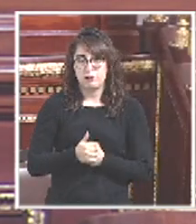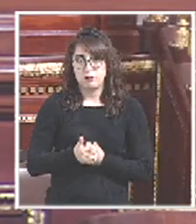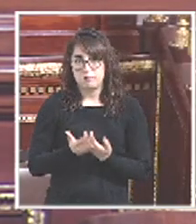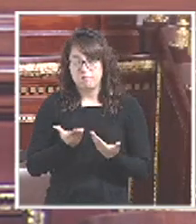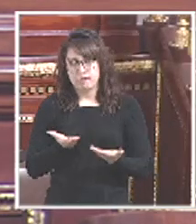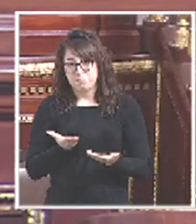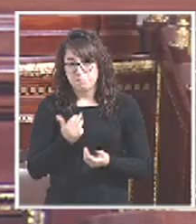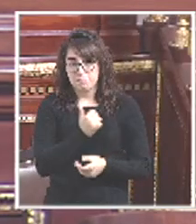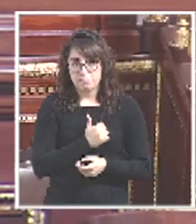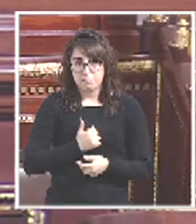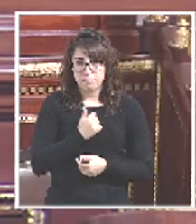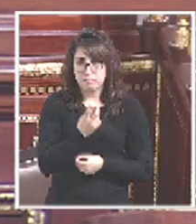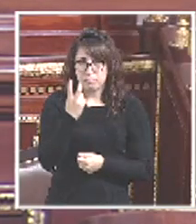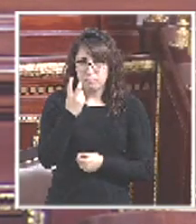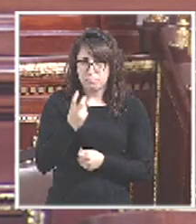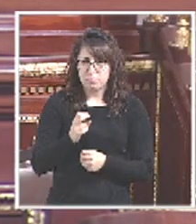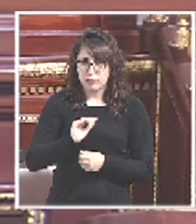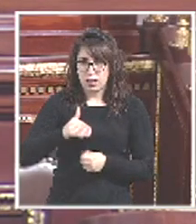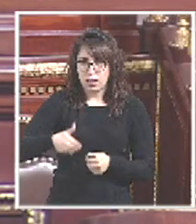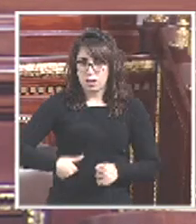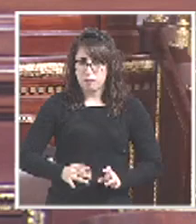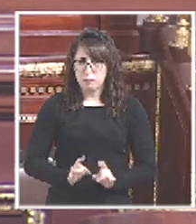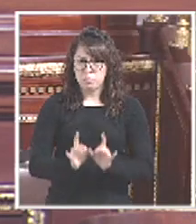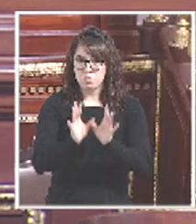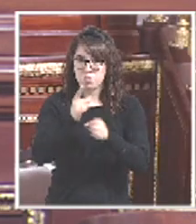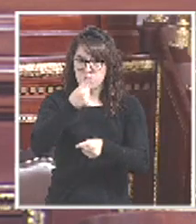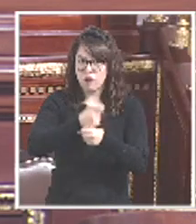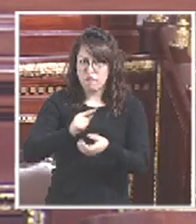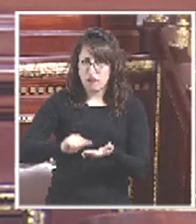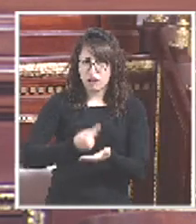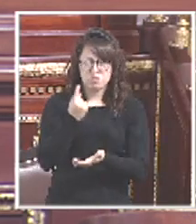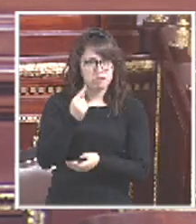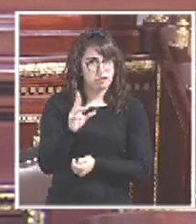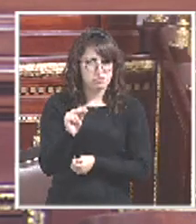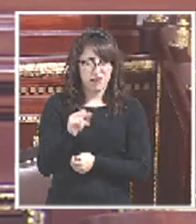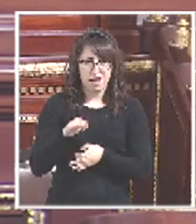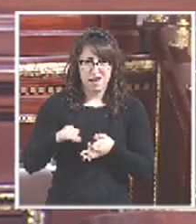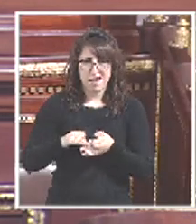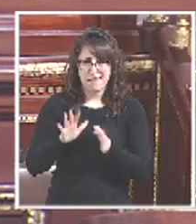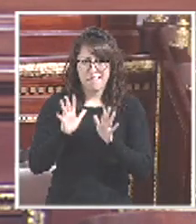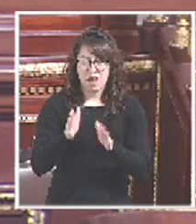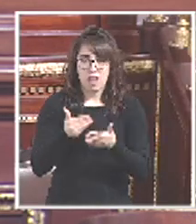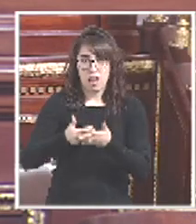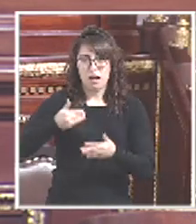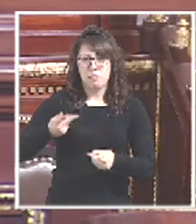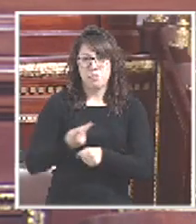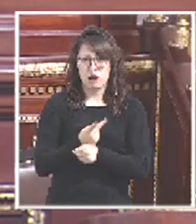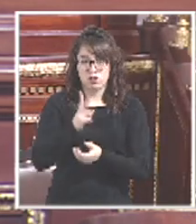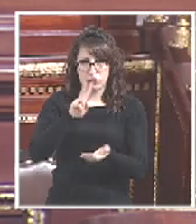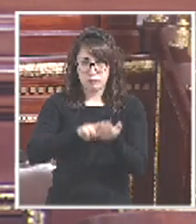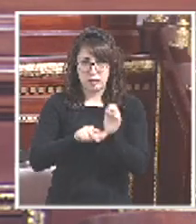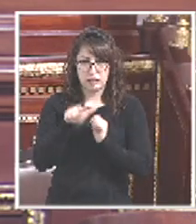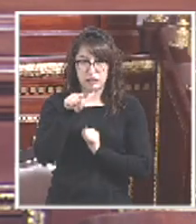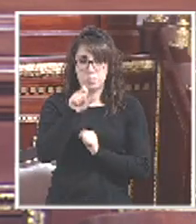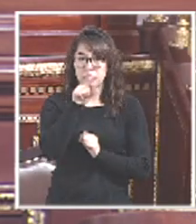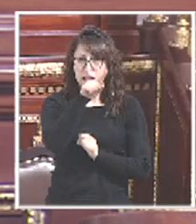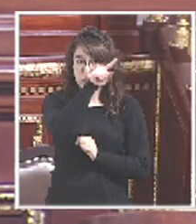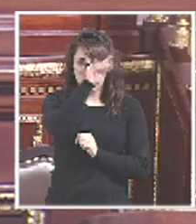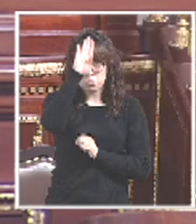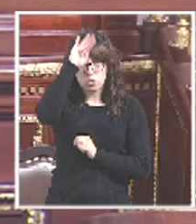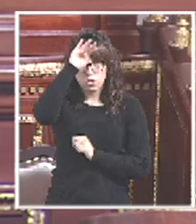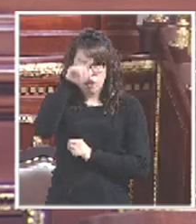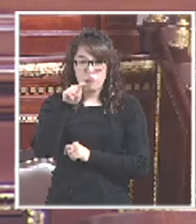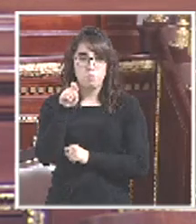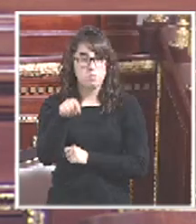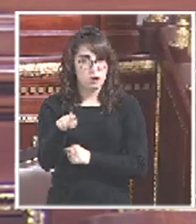Lamentablemente no es la primera ocasión que esto pasa en nuestro país. En el 2017, en Monterrey, hechos similares